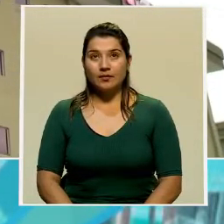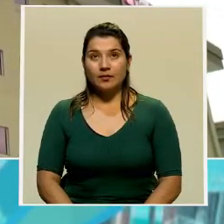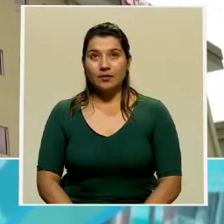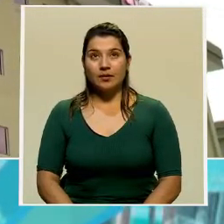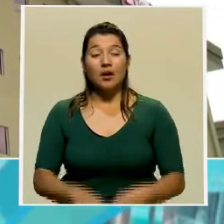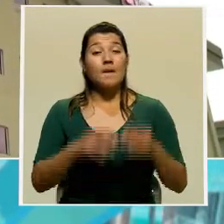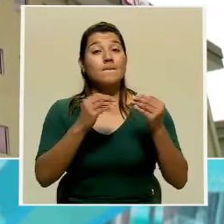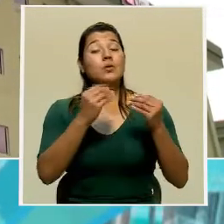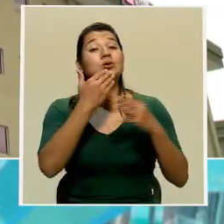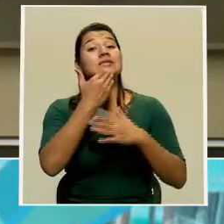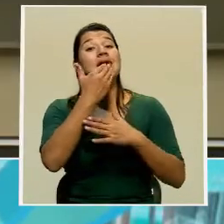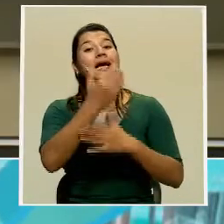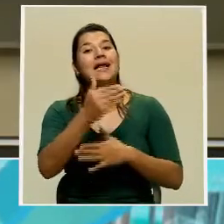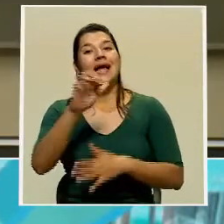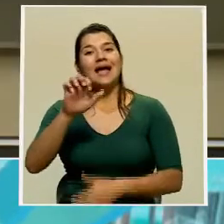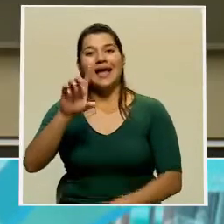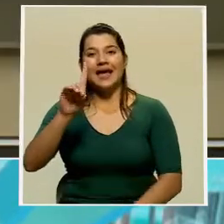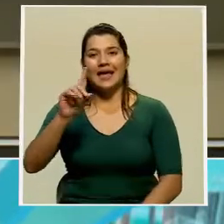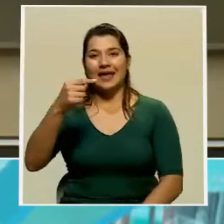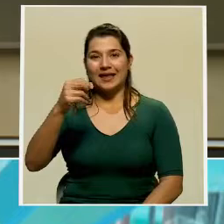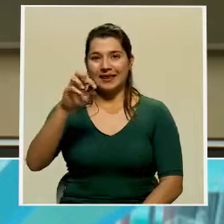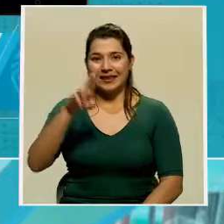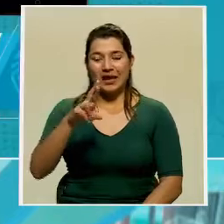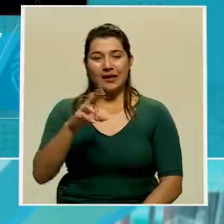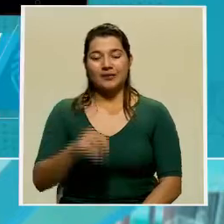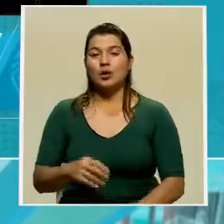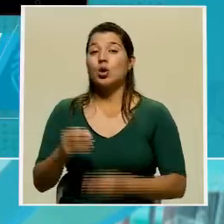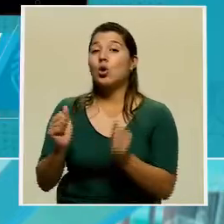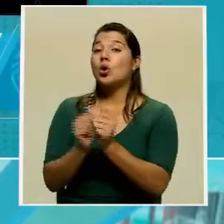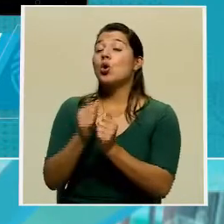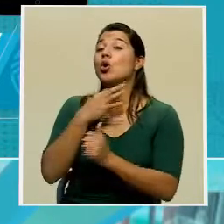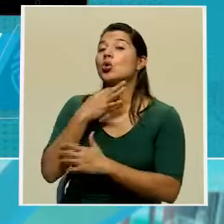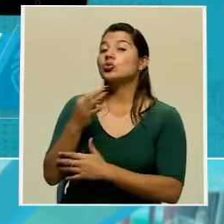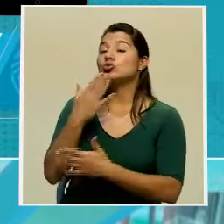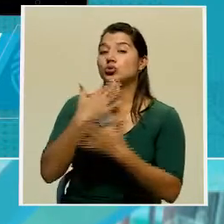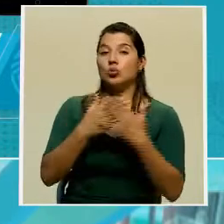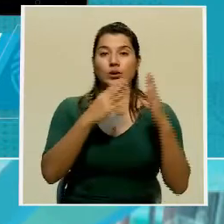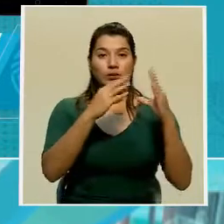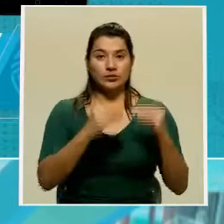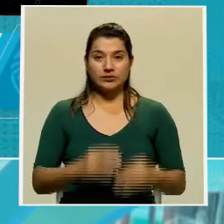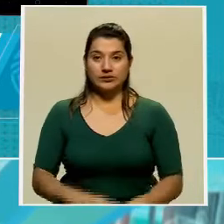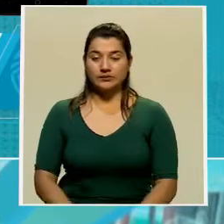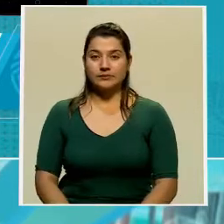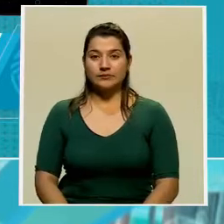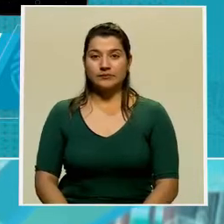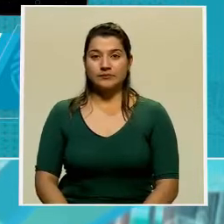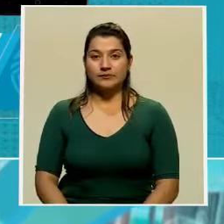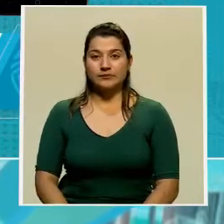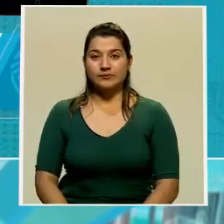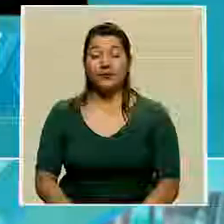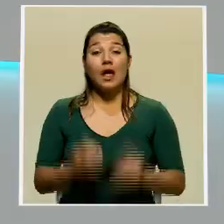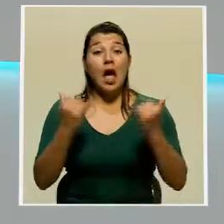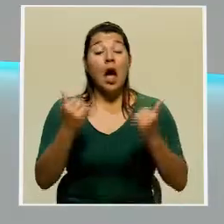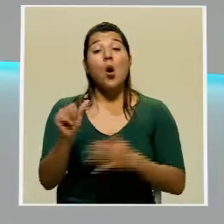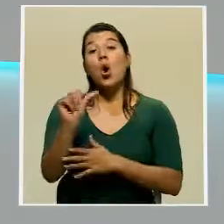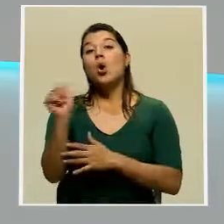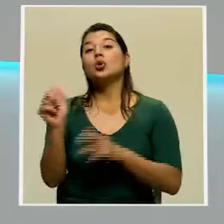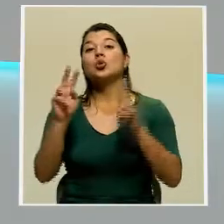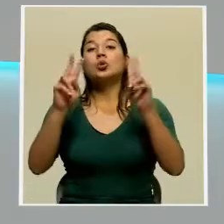Muchísimas gracias, don Edgar. Muy amable. Con mucho gusto. Buenas noches. Pasamos a otros